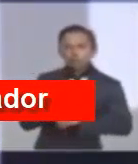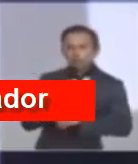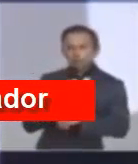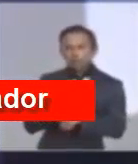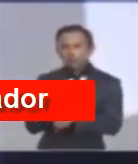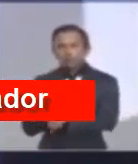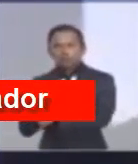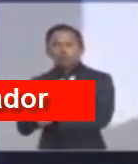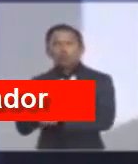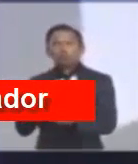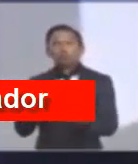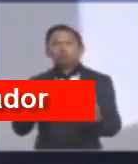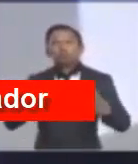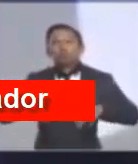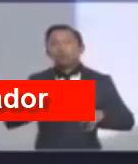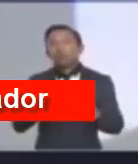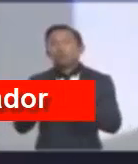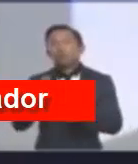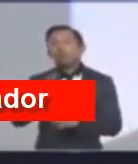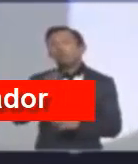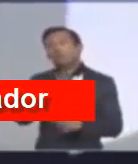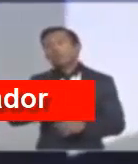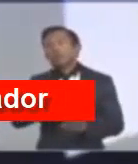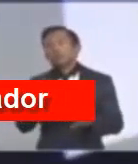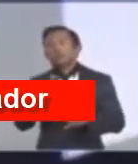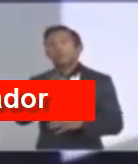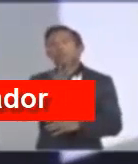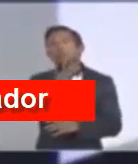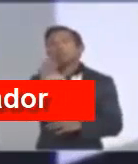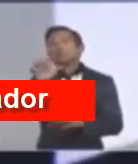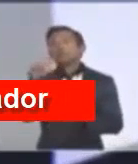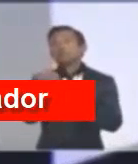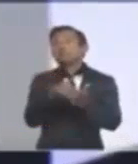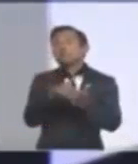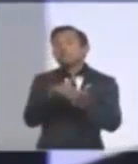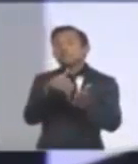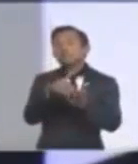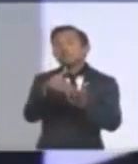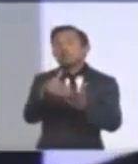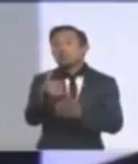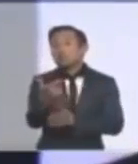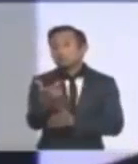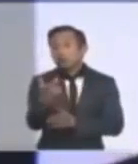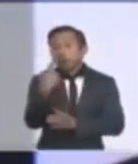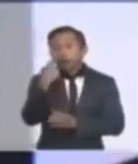menos monótono, que fue lo que había sido anteriormente. Vamos, entra. Sí.